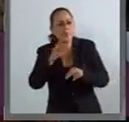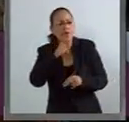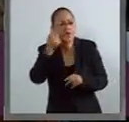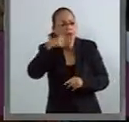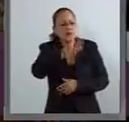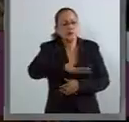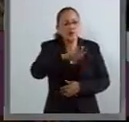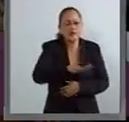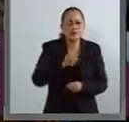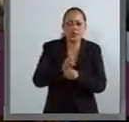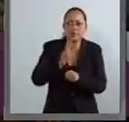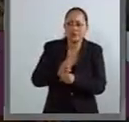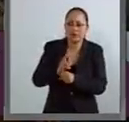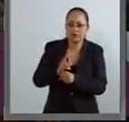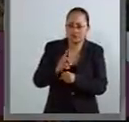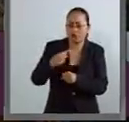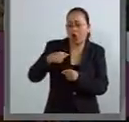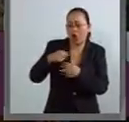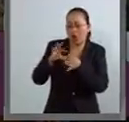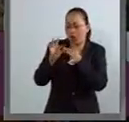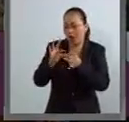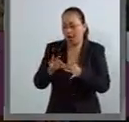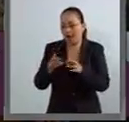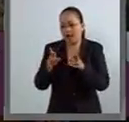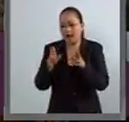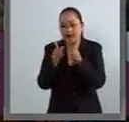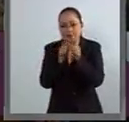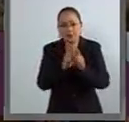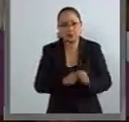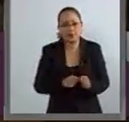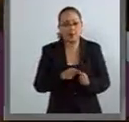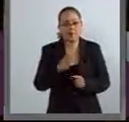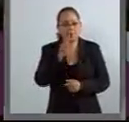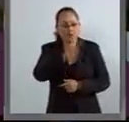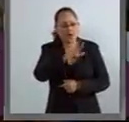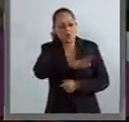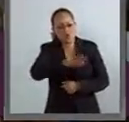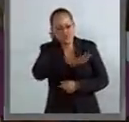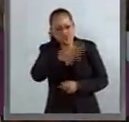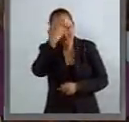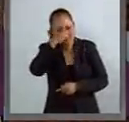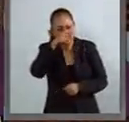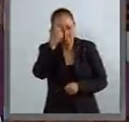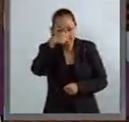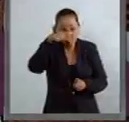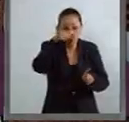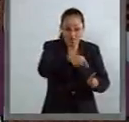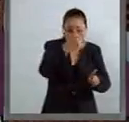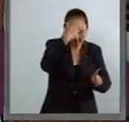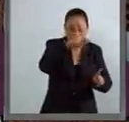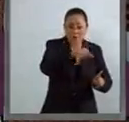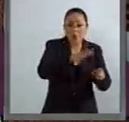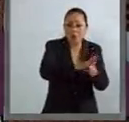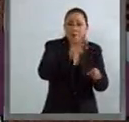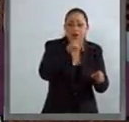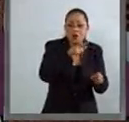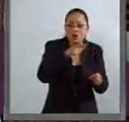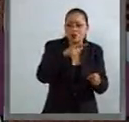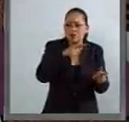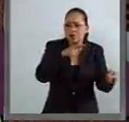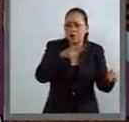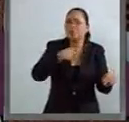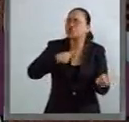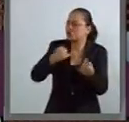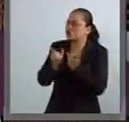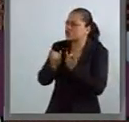Porque realmente, estoy parafraseando por supuesto, porque realmente ustedes no saben lo que es mejor para ustedes. Yo sí. Yo